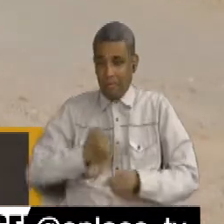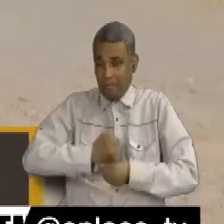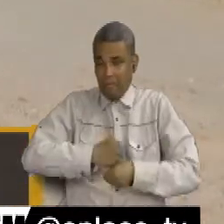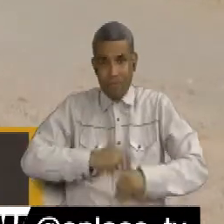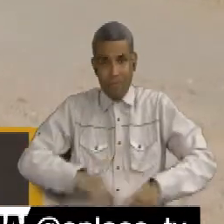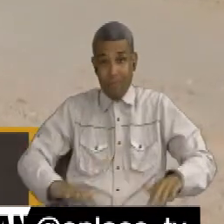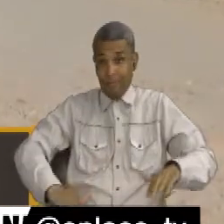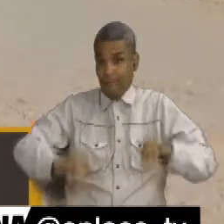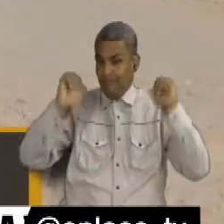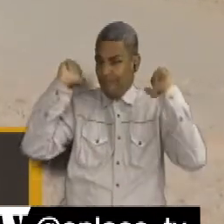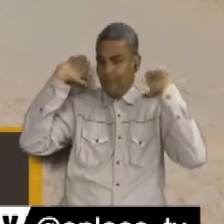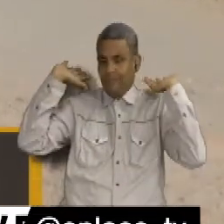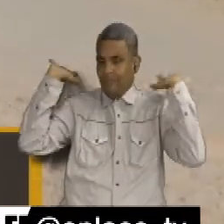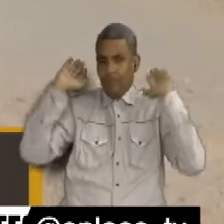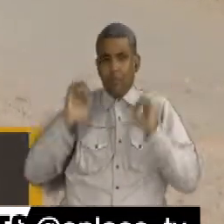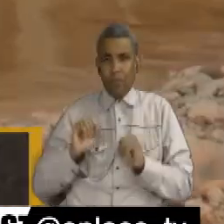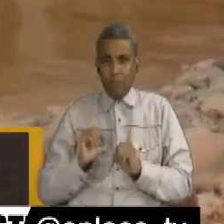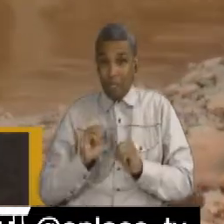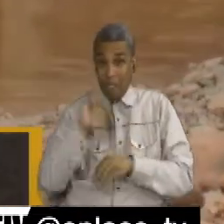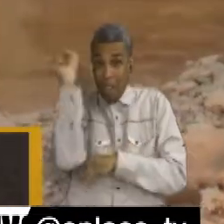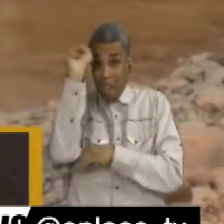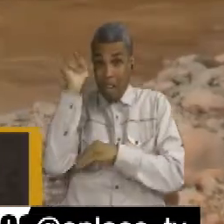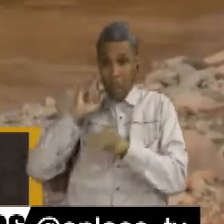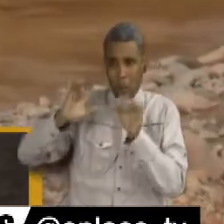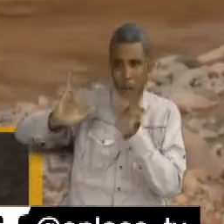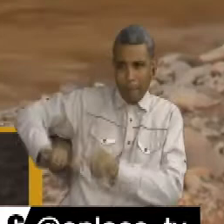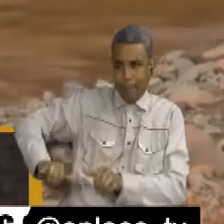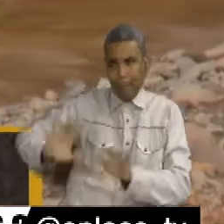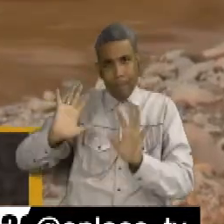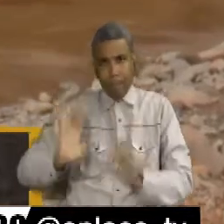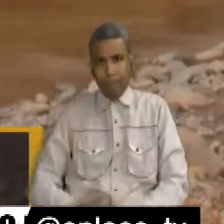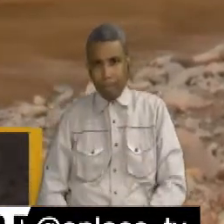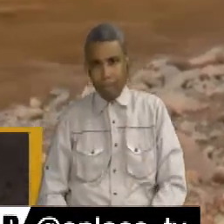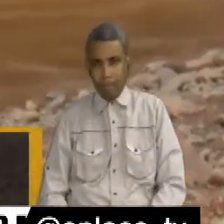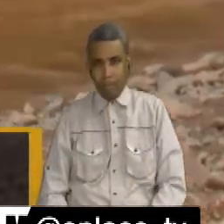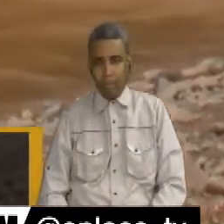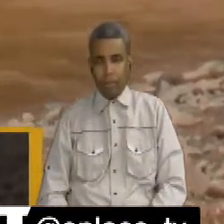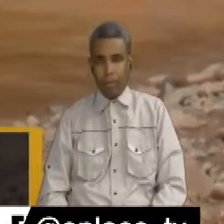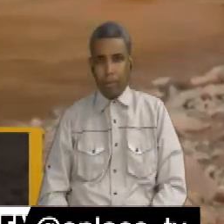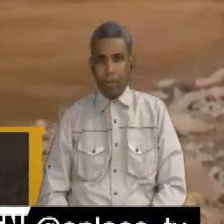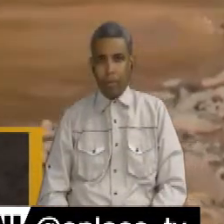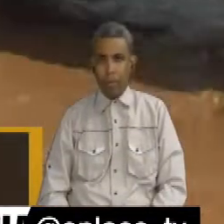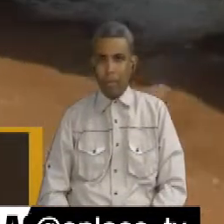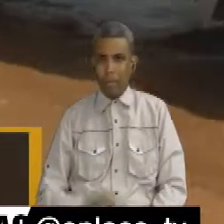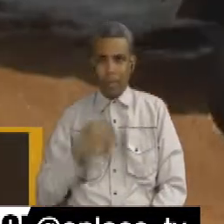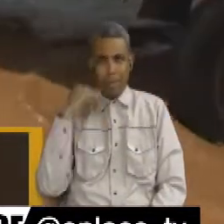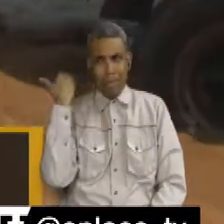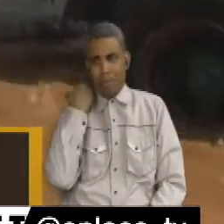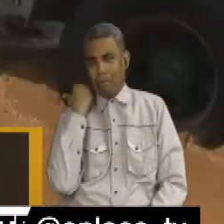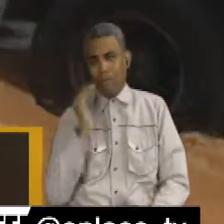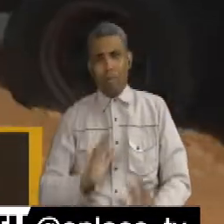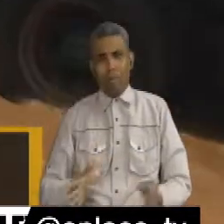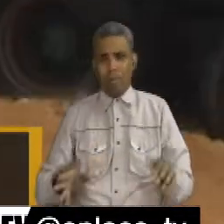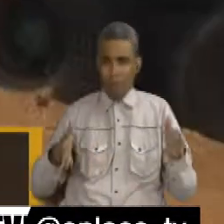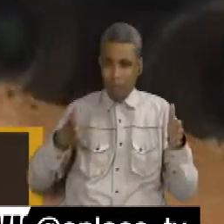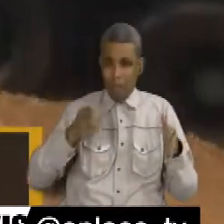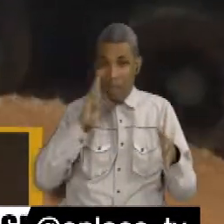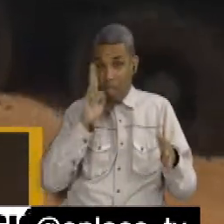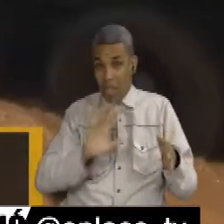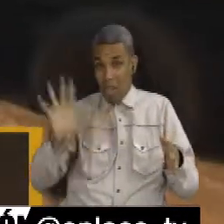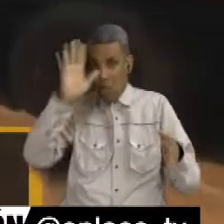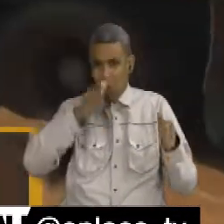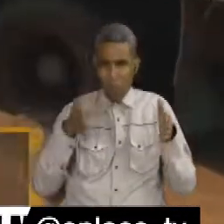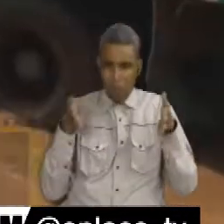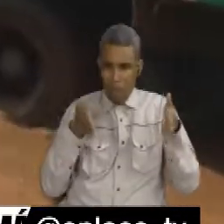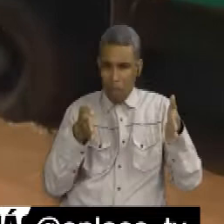manifestarnos, inmovilizando los vehículos para que nos ayuden. Los afectados aseguran que esta problemática en la vía nacional ya cumplió